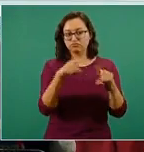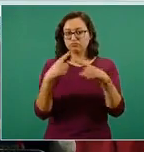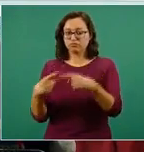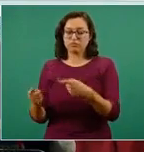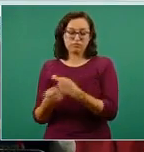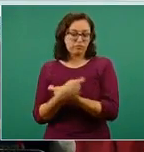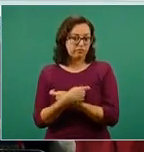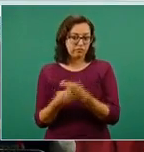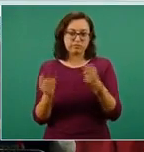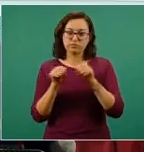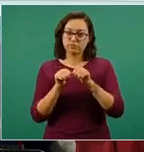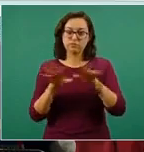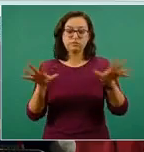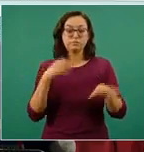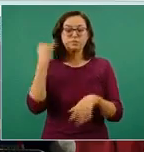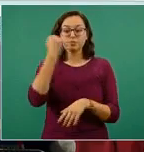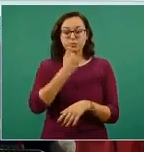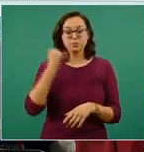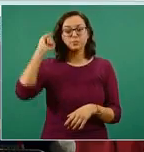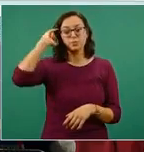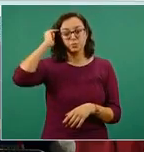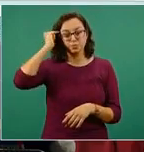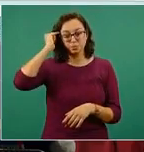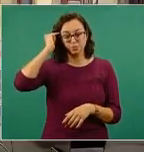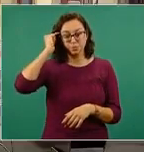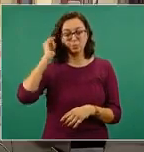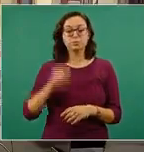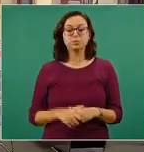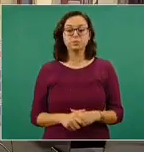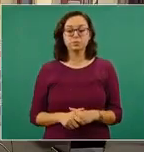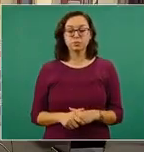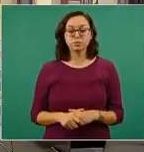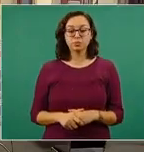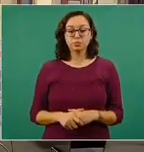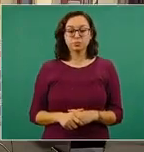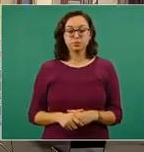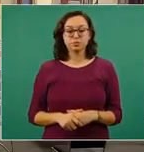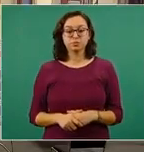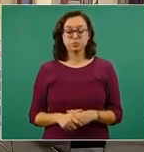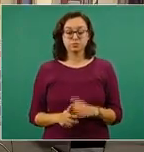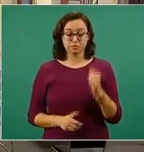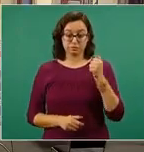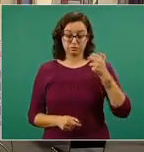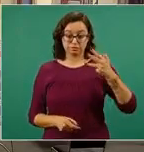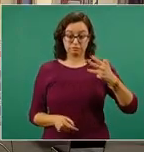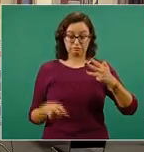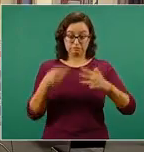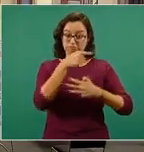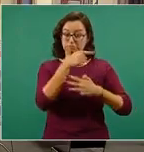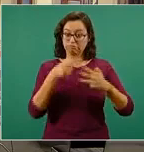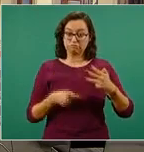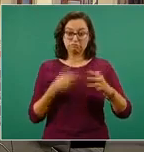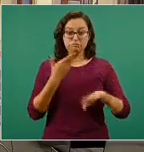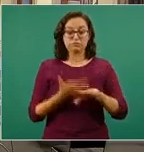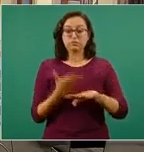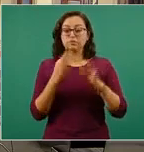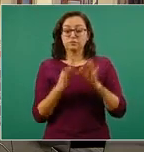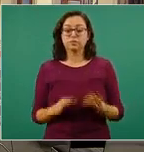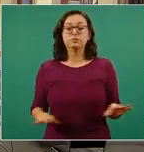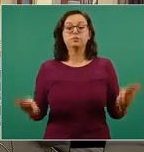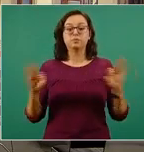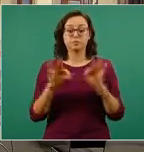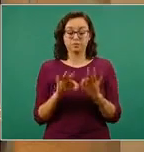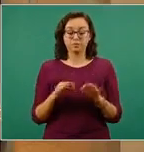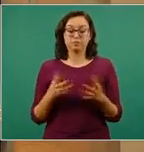español, sino son lenguas de origen de habla materna, ¿no? Entonces, estas 3 herramientas fueron muy importantes, pero les